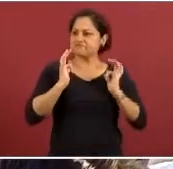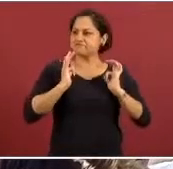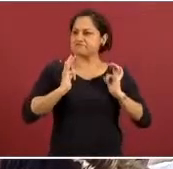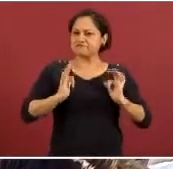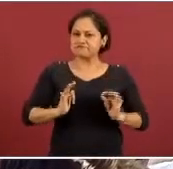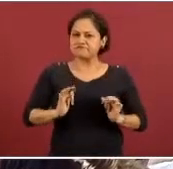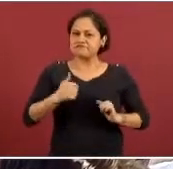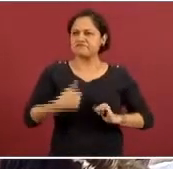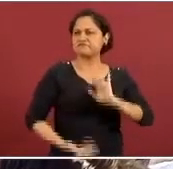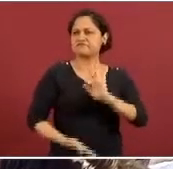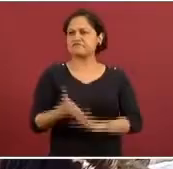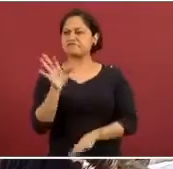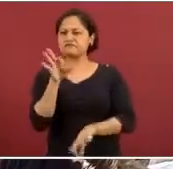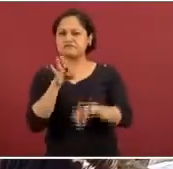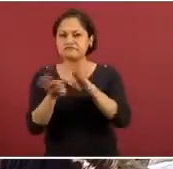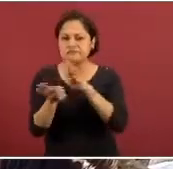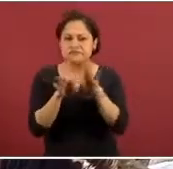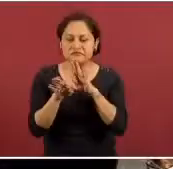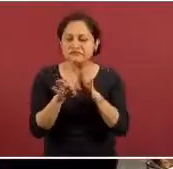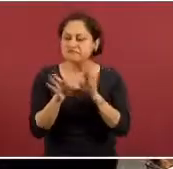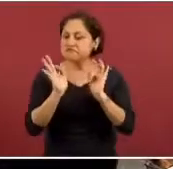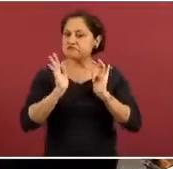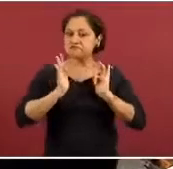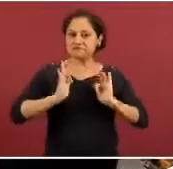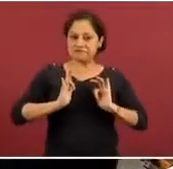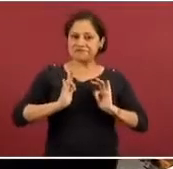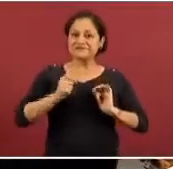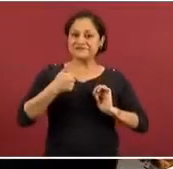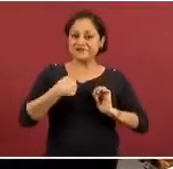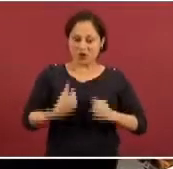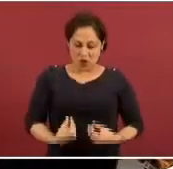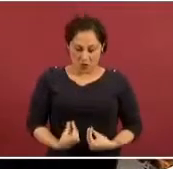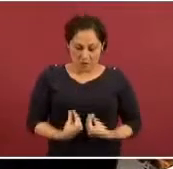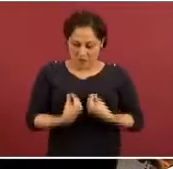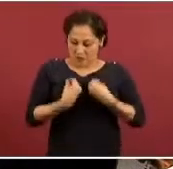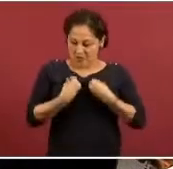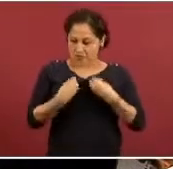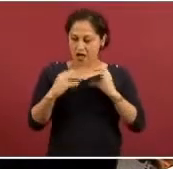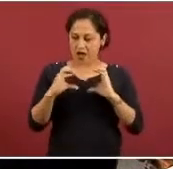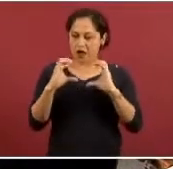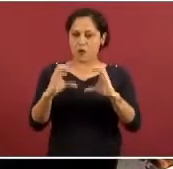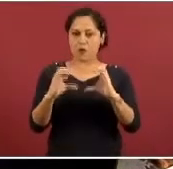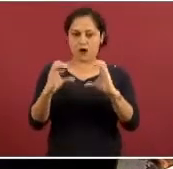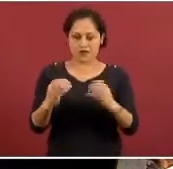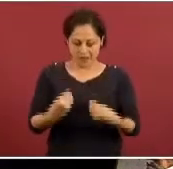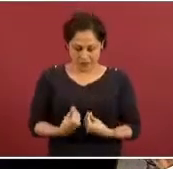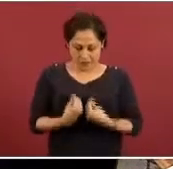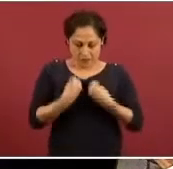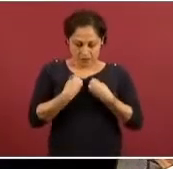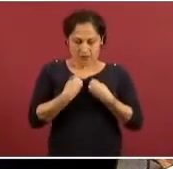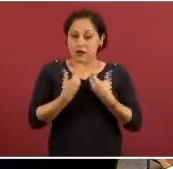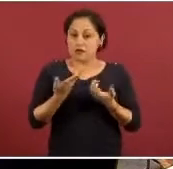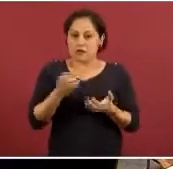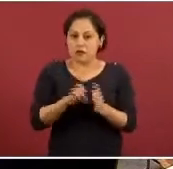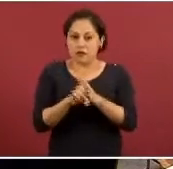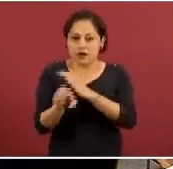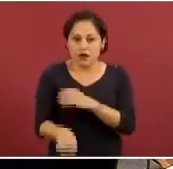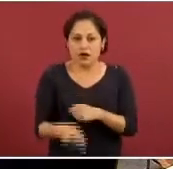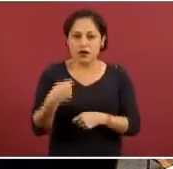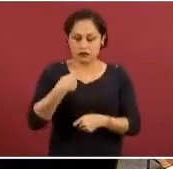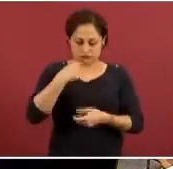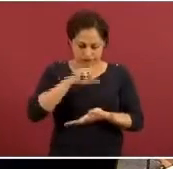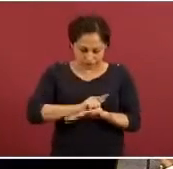eso que nos permite vivir, ¿no? Que tiene que ver desde la higiene, el lavado, planchado,